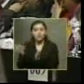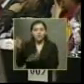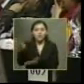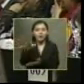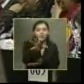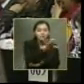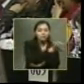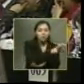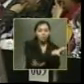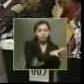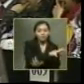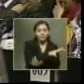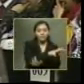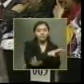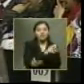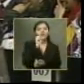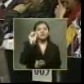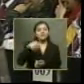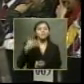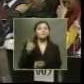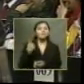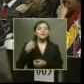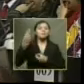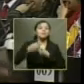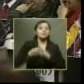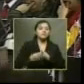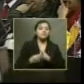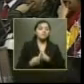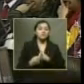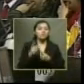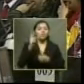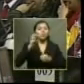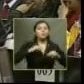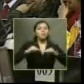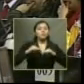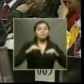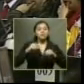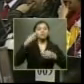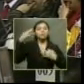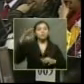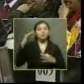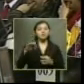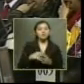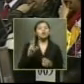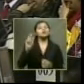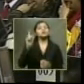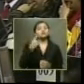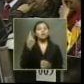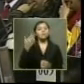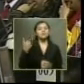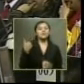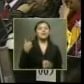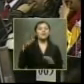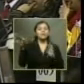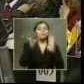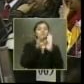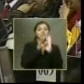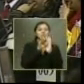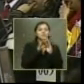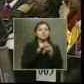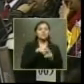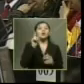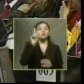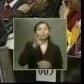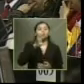determinada, deben de participar por un movimiento político que no solamente tenga representación en